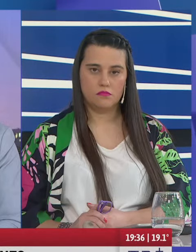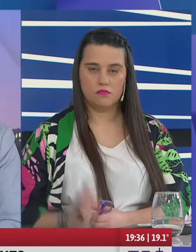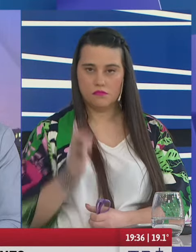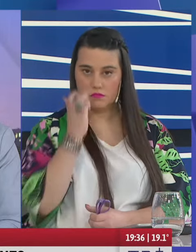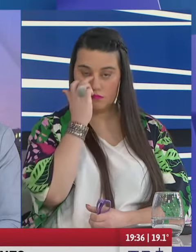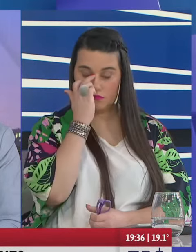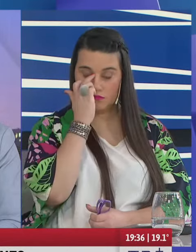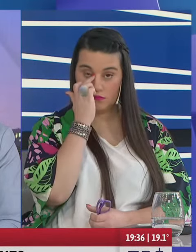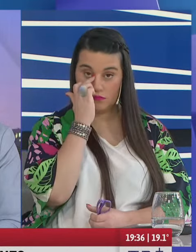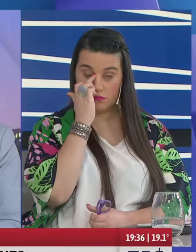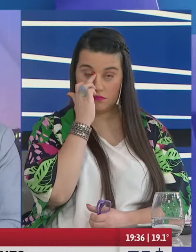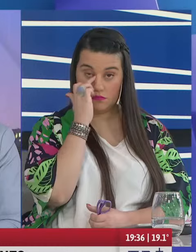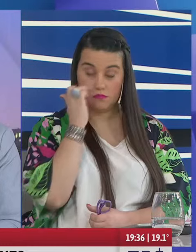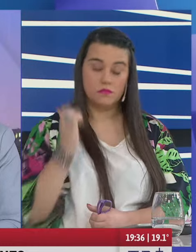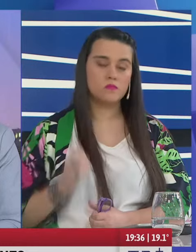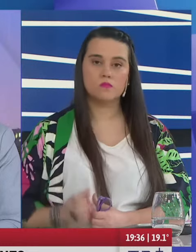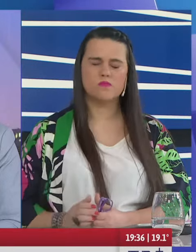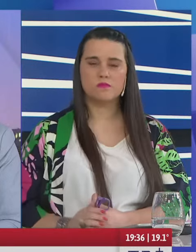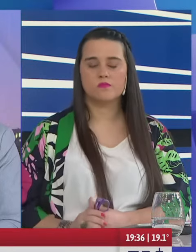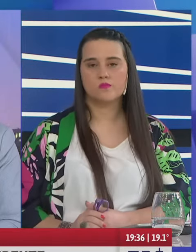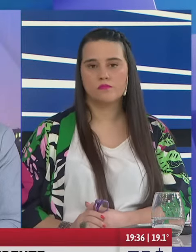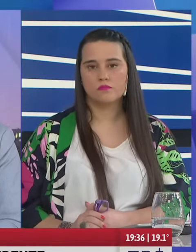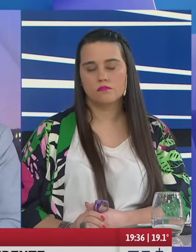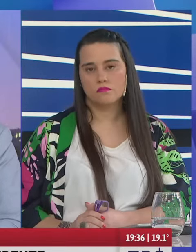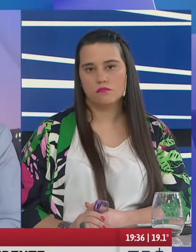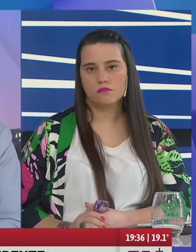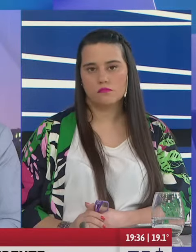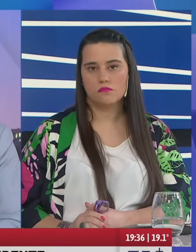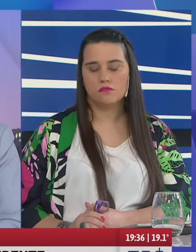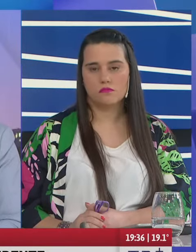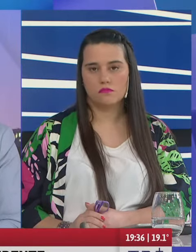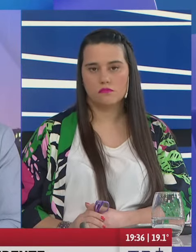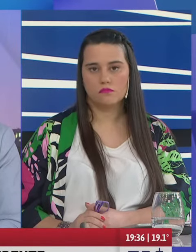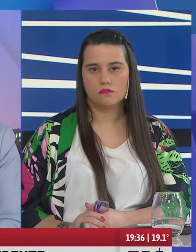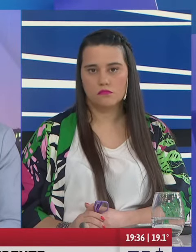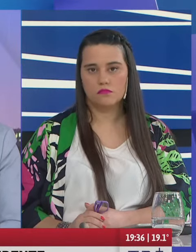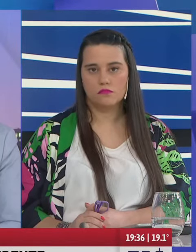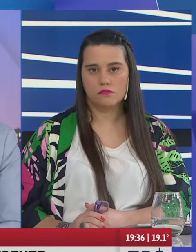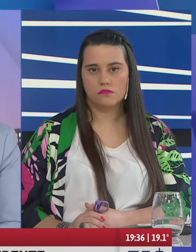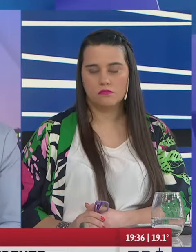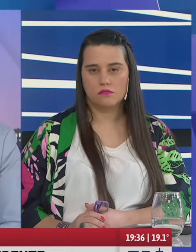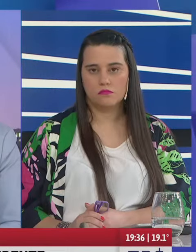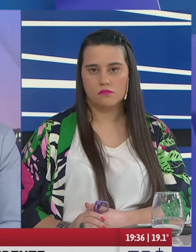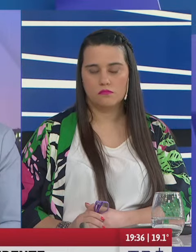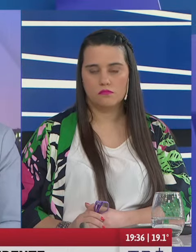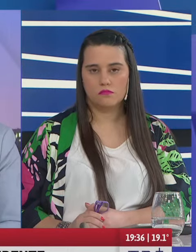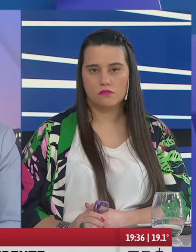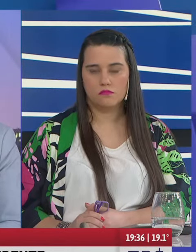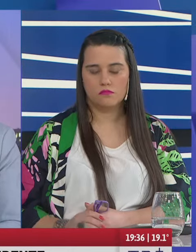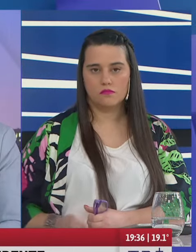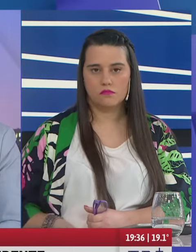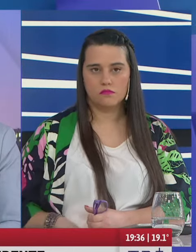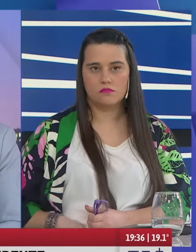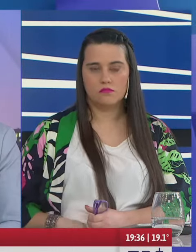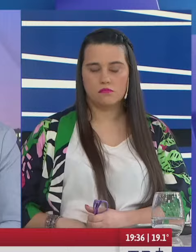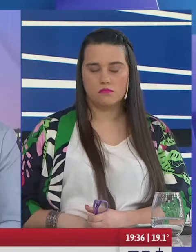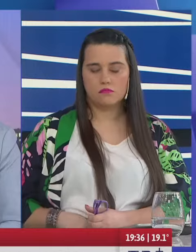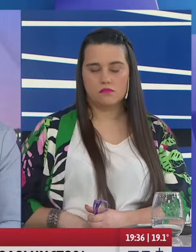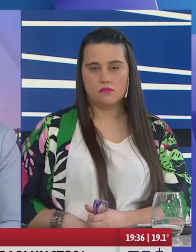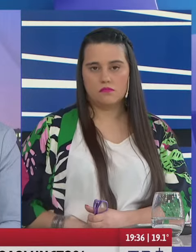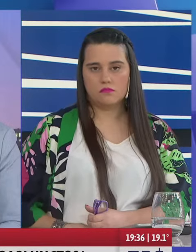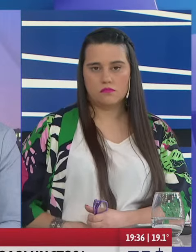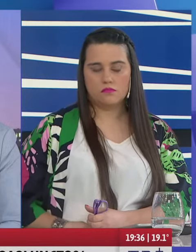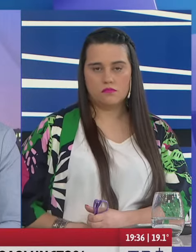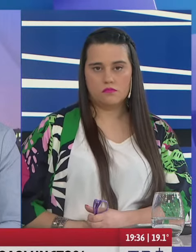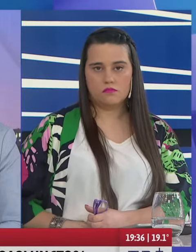semana, dato interesante, en la petrolera estatal. Saben que había funcionarios que